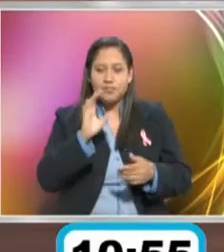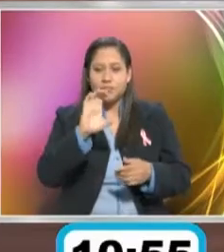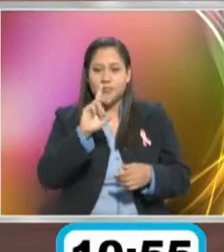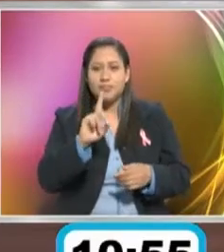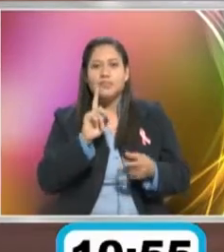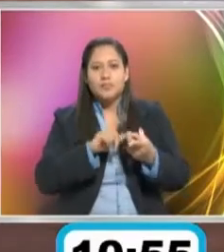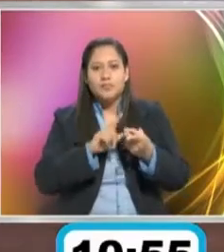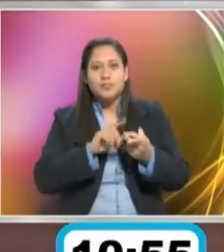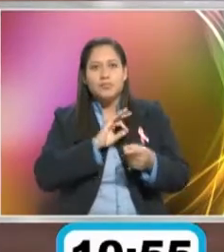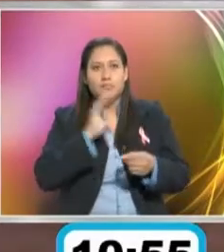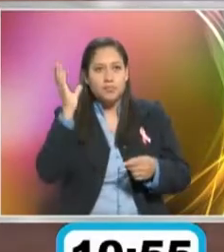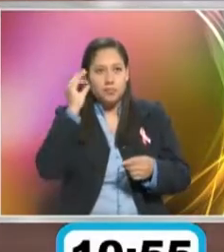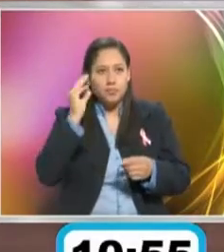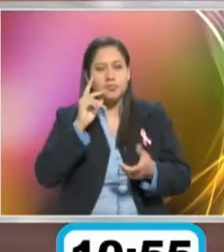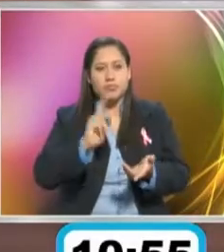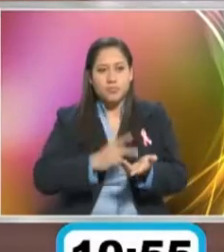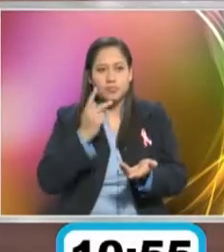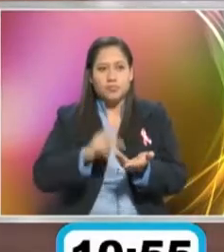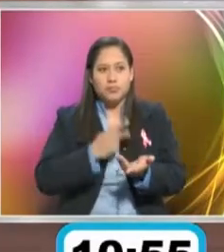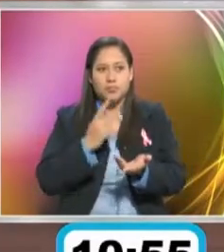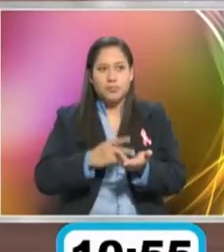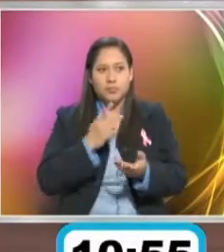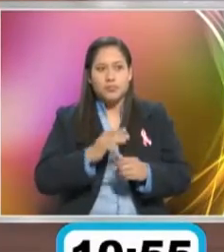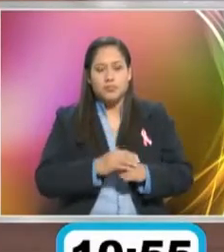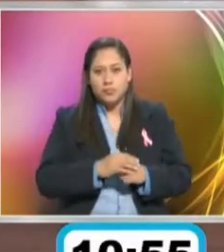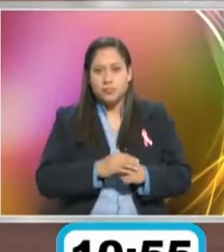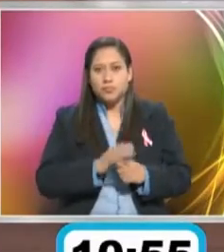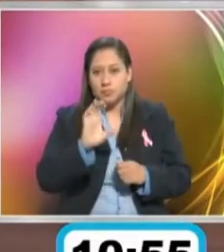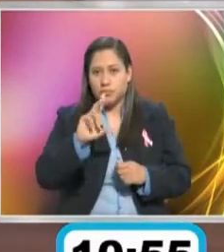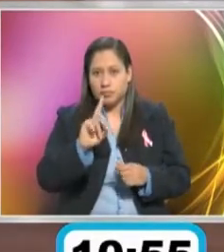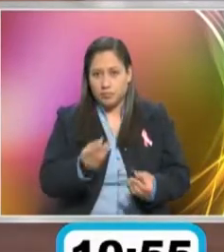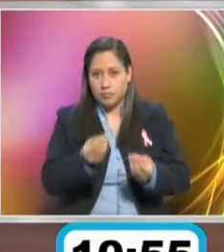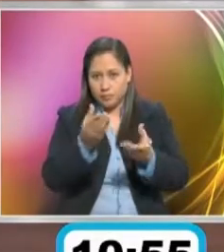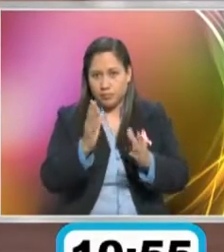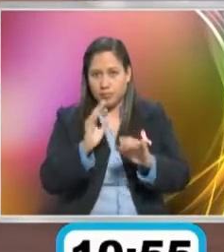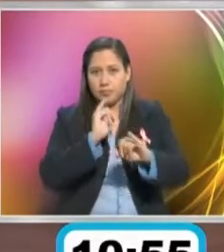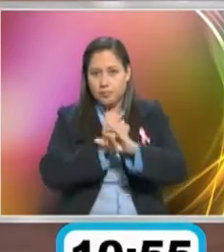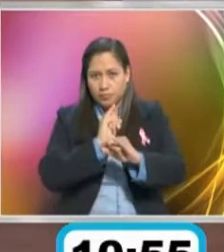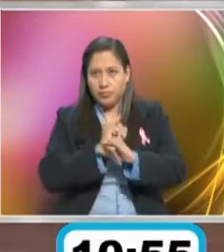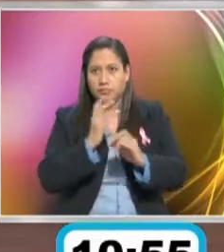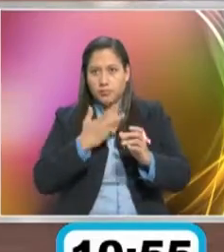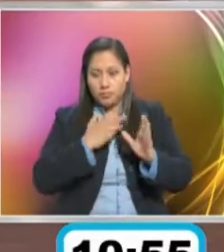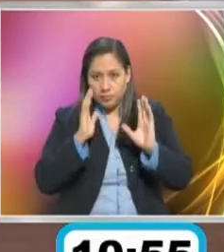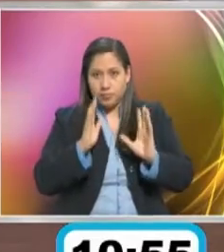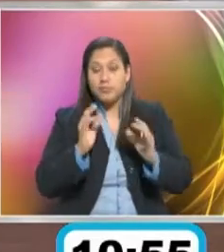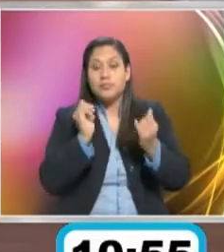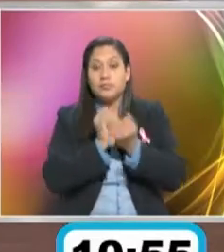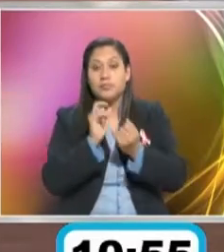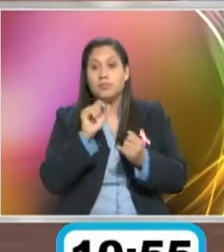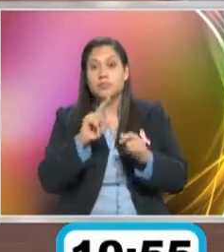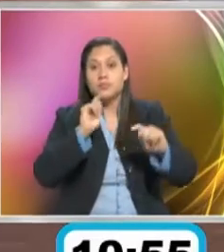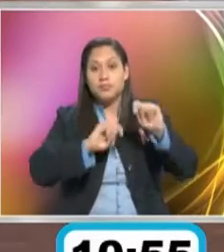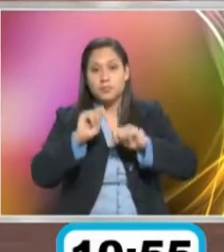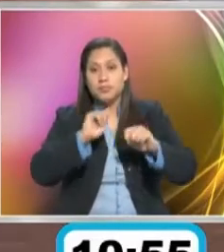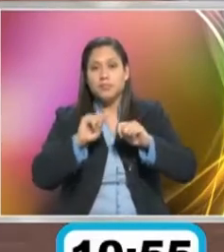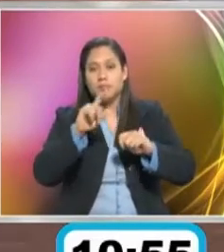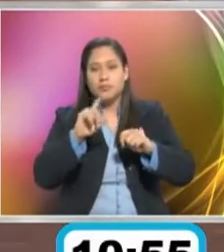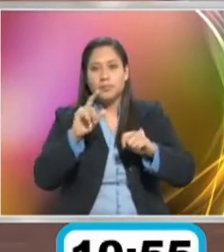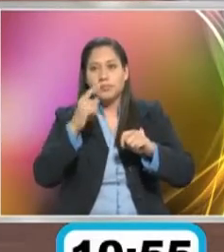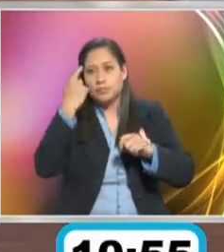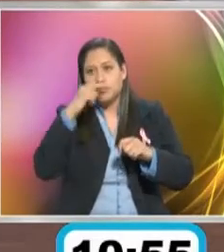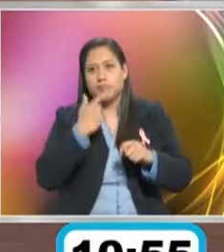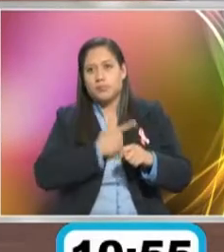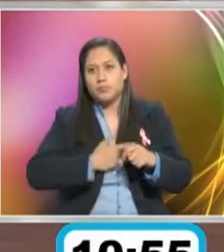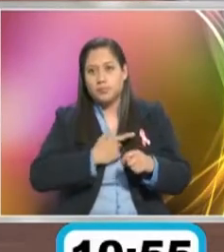puedo escuchar una y otra vez? Pues el disco ya está disponible en todas las plataformas digitales y también en las tiendas departamentales para